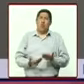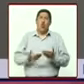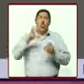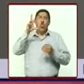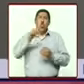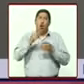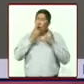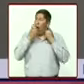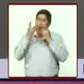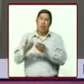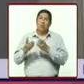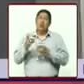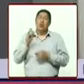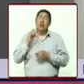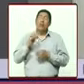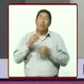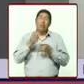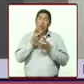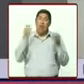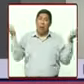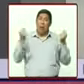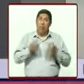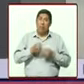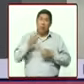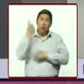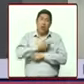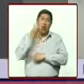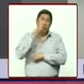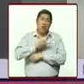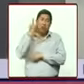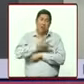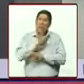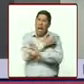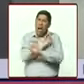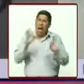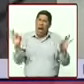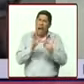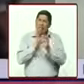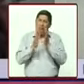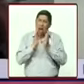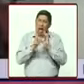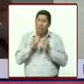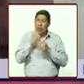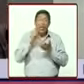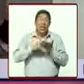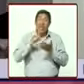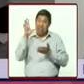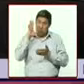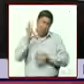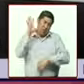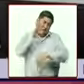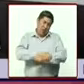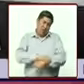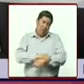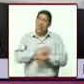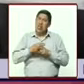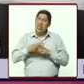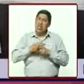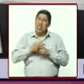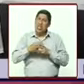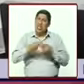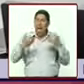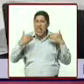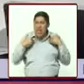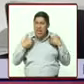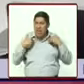a no denunciar su propia madre la desaparición de su hija. Esta madre ya se encuentra aprehendida y en las próximas horas va a tener